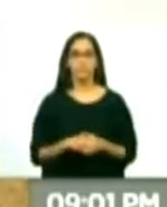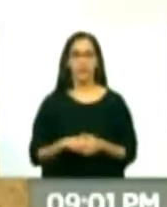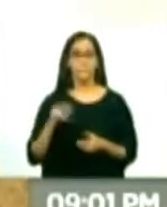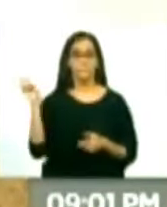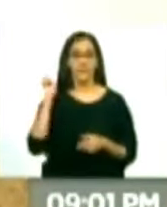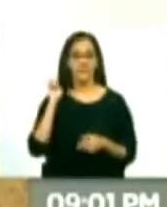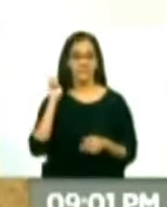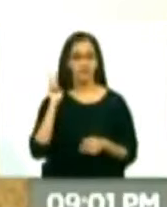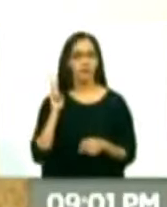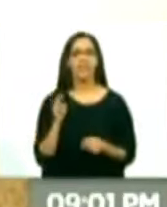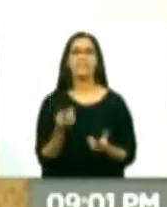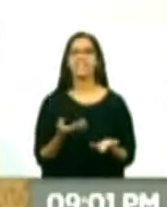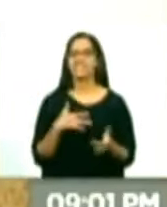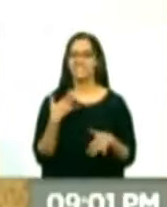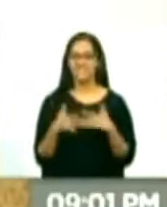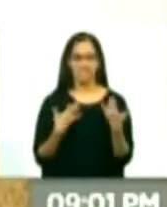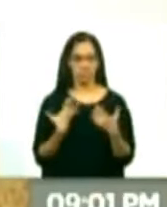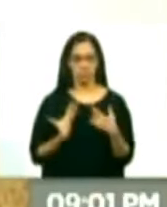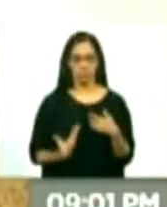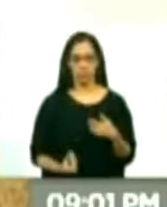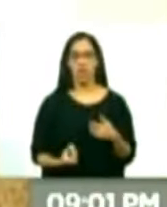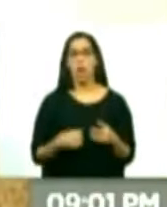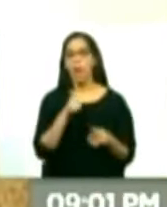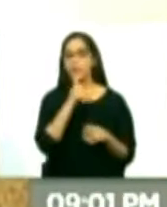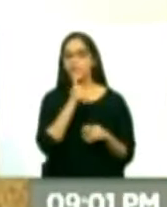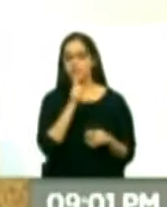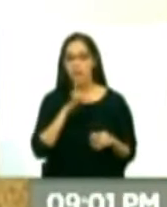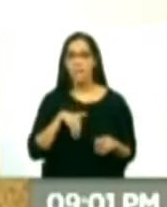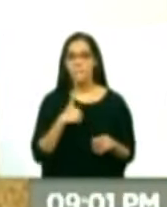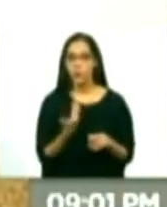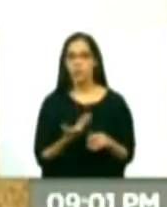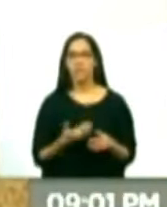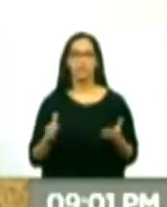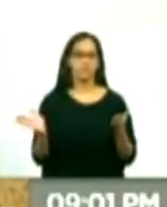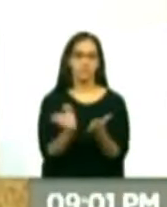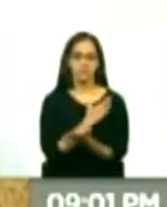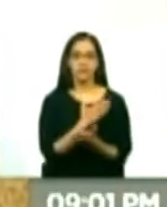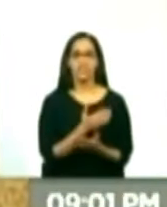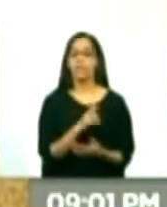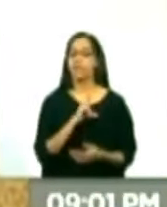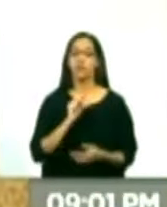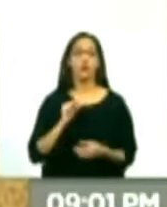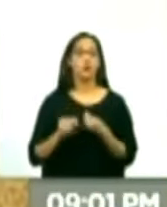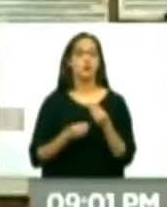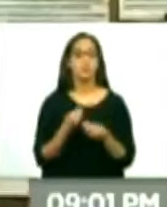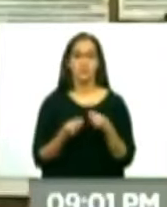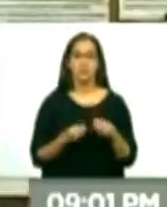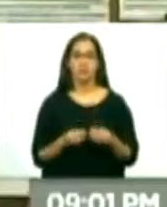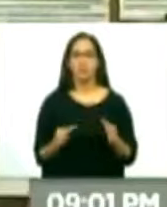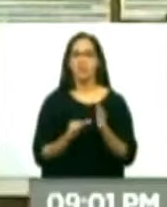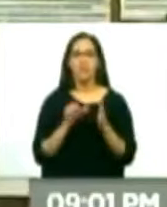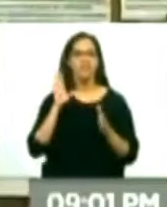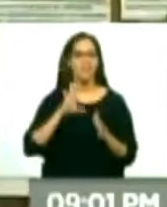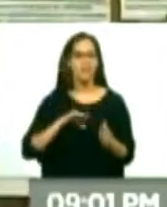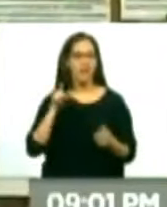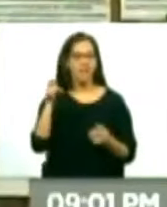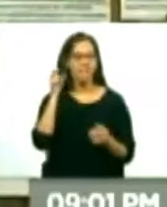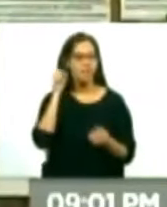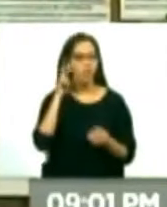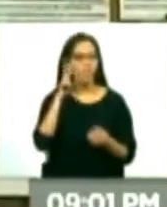Venezuela se siente decepcionada por quienes pudieron desalojar a la tiranía y no lo hicieron. ¿Y dónde estaba ella en los últimos 20